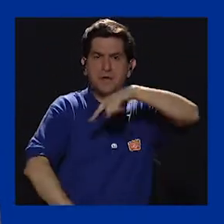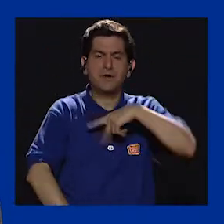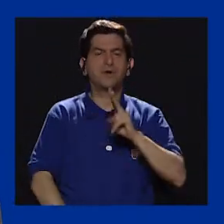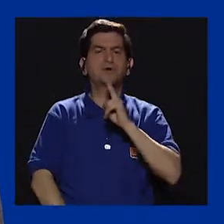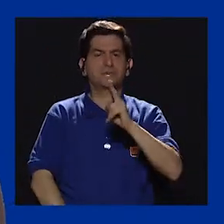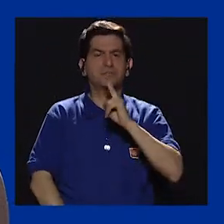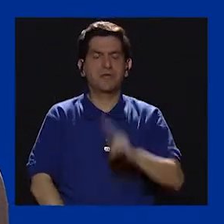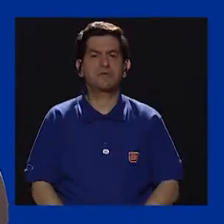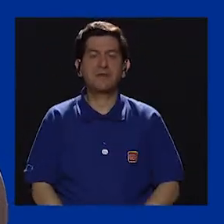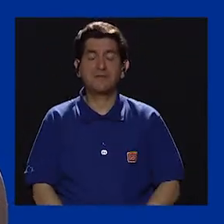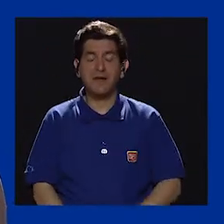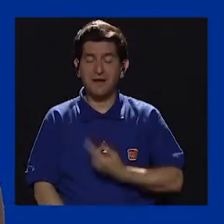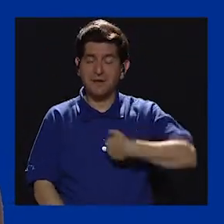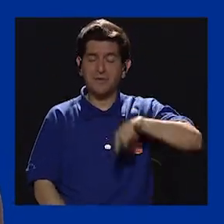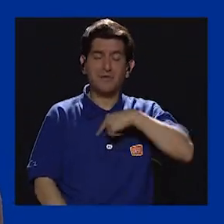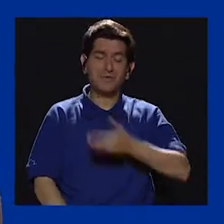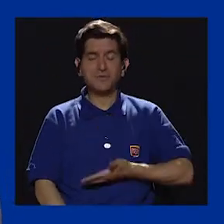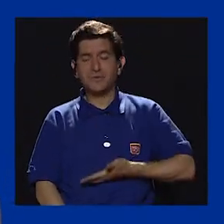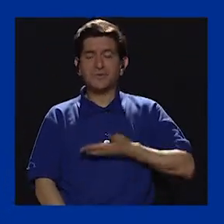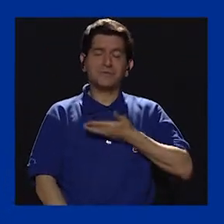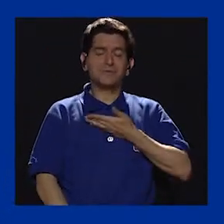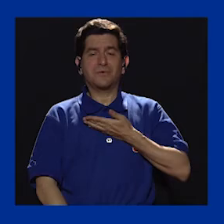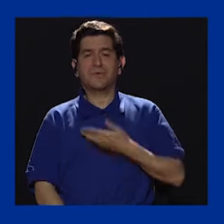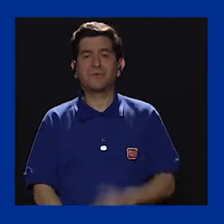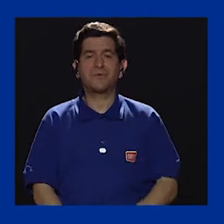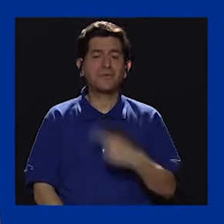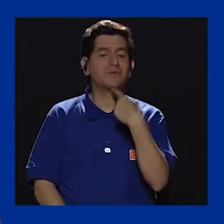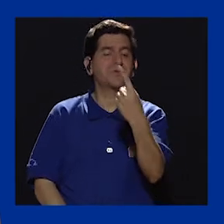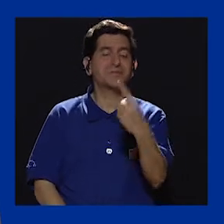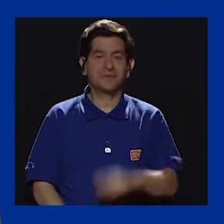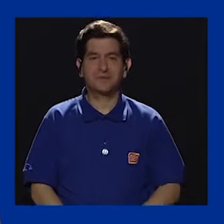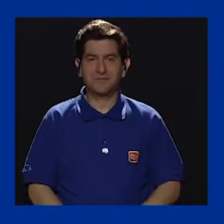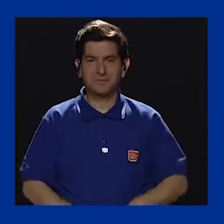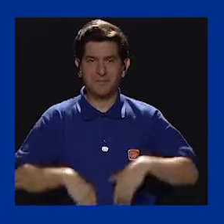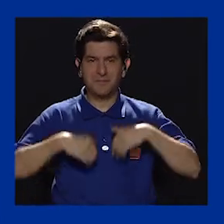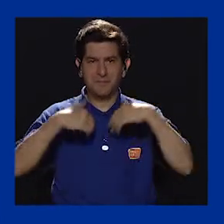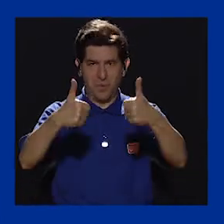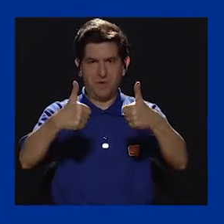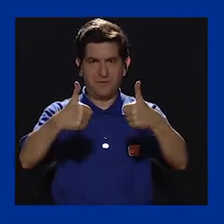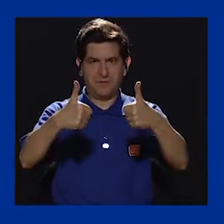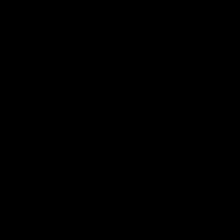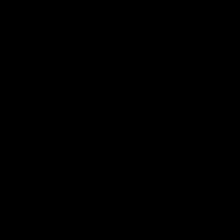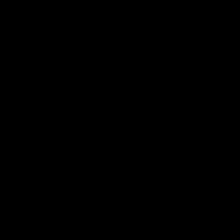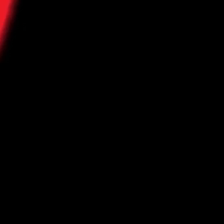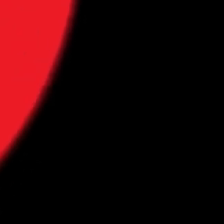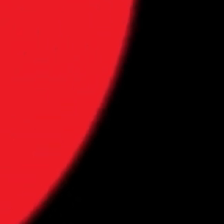verdad, lo que con tanto orgullo pregonamos. Pura vida.